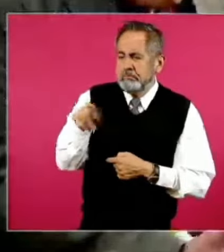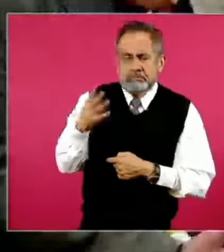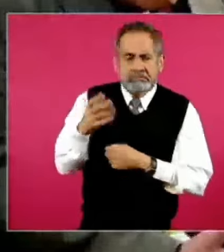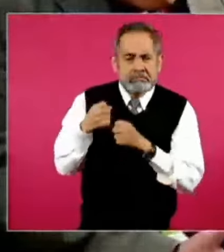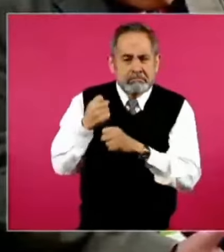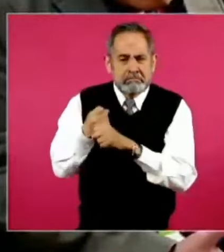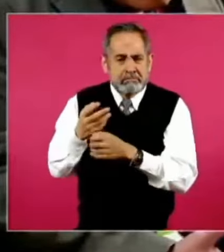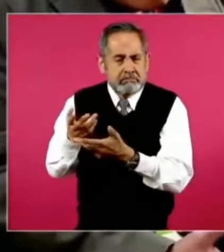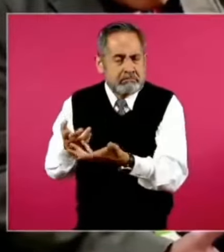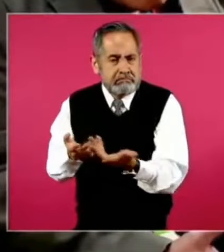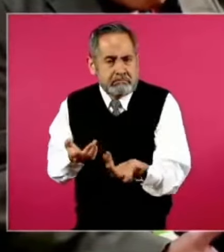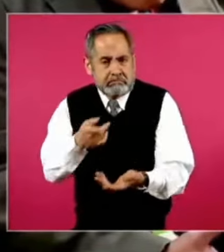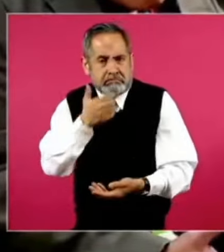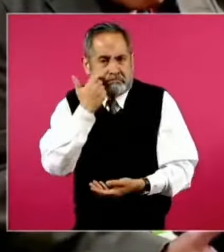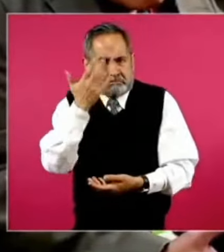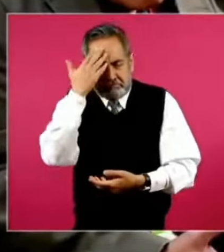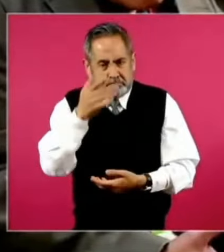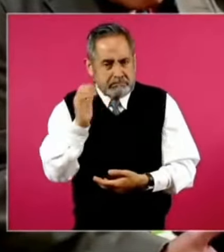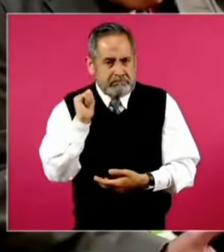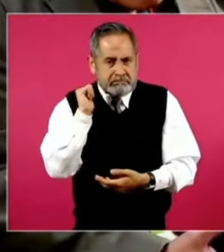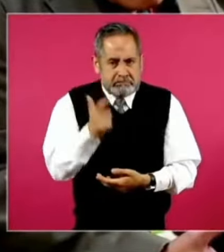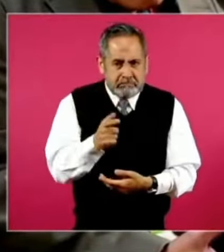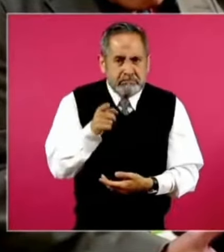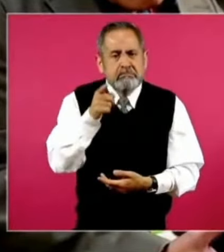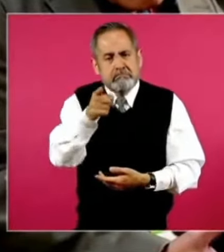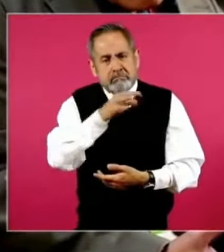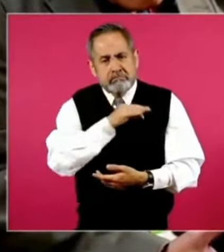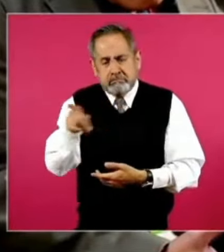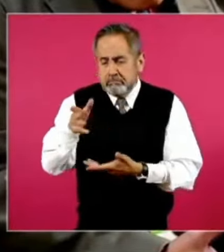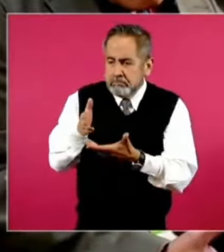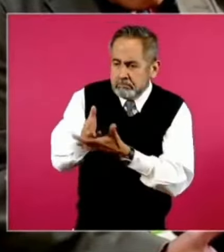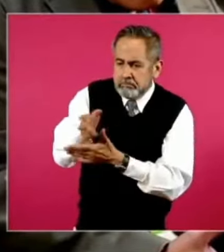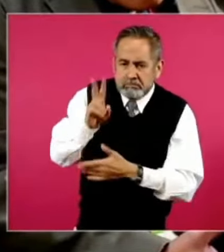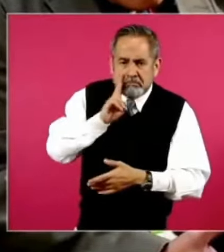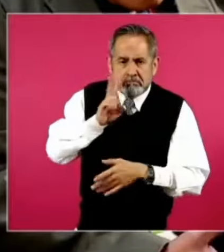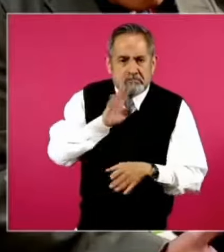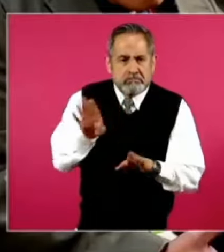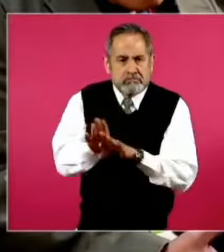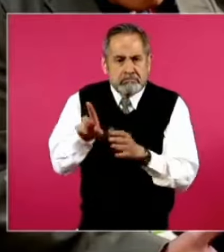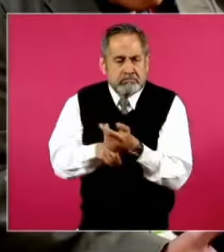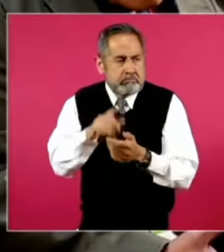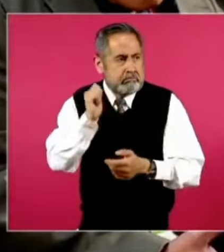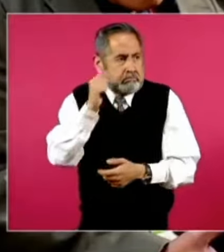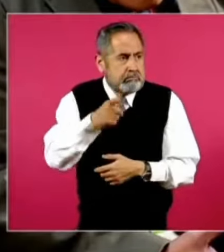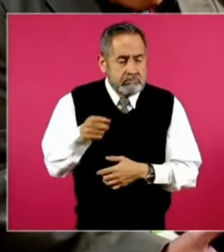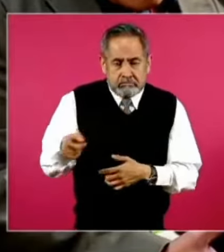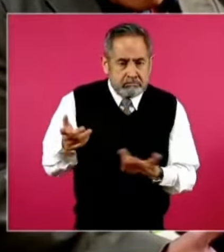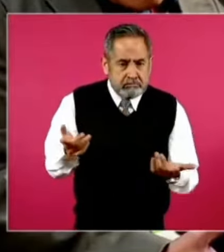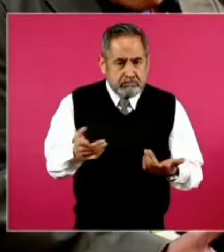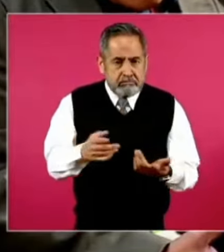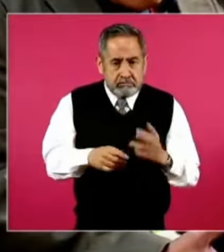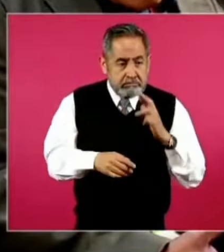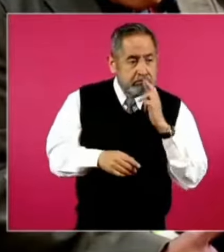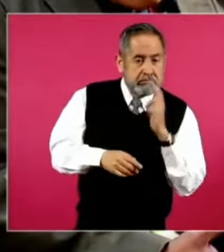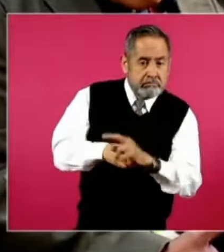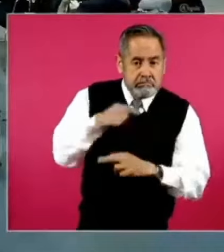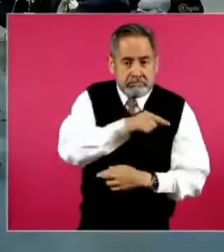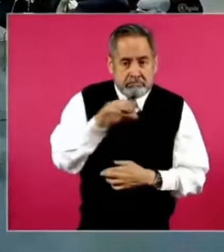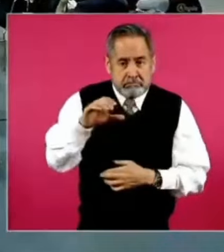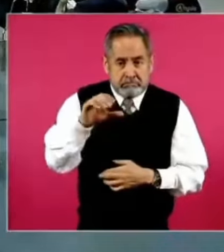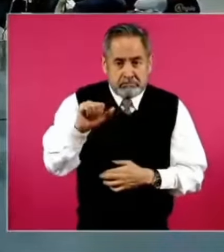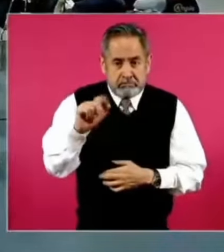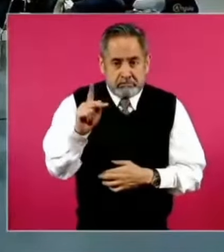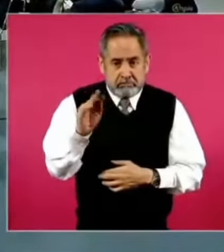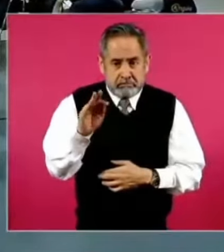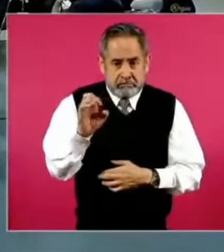una posibilidad de que usted intervenga y que esta respuesta que da CAPUFE y la